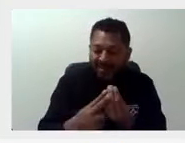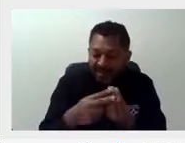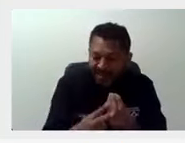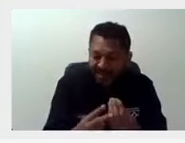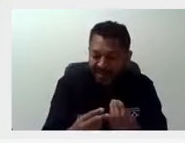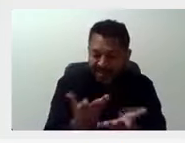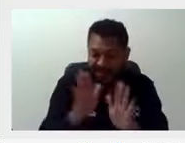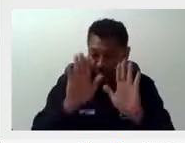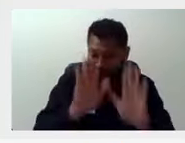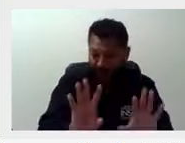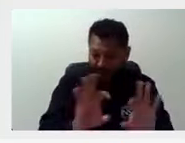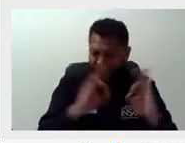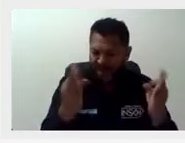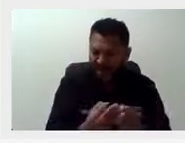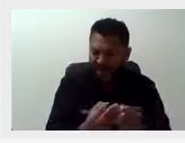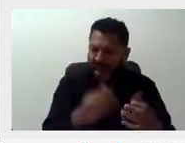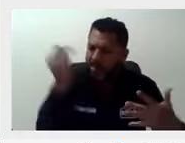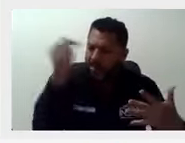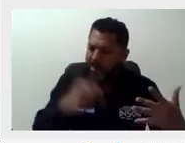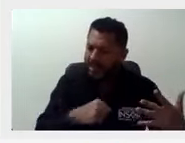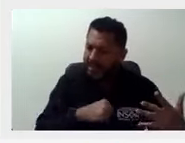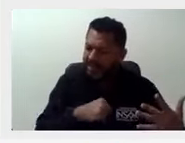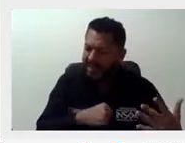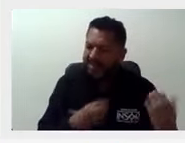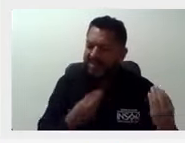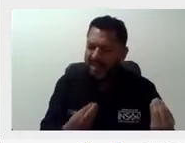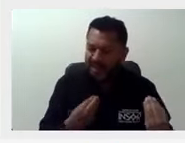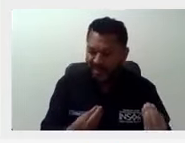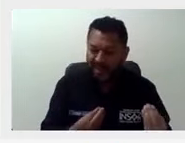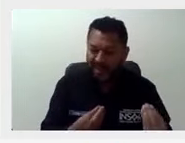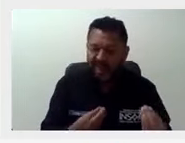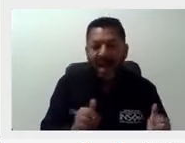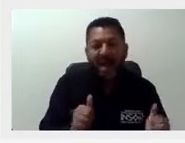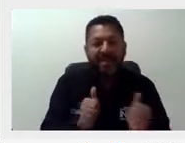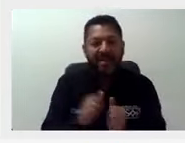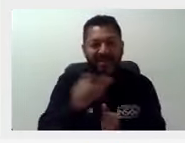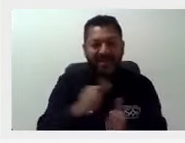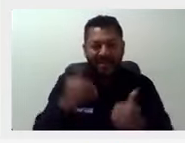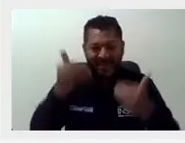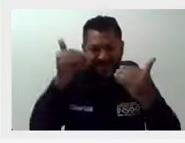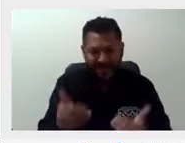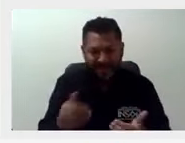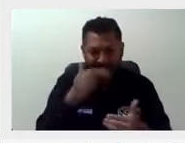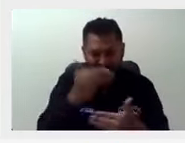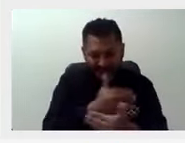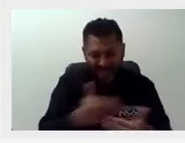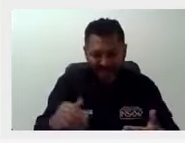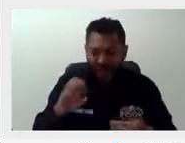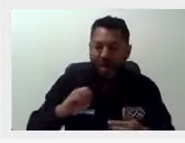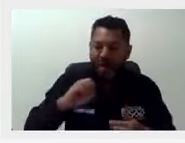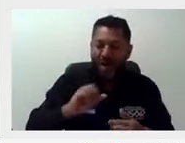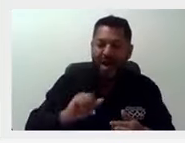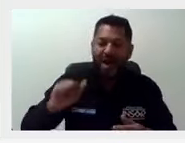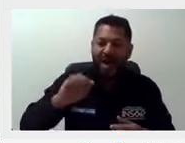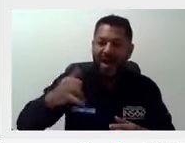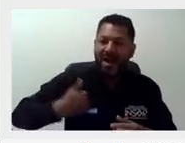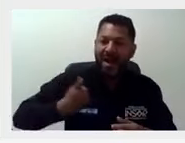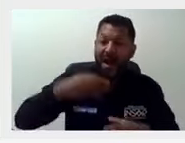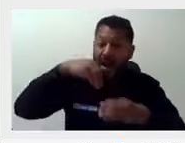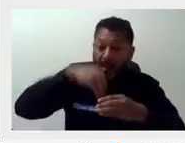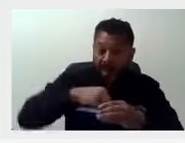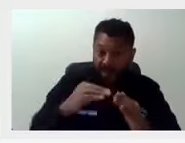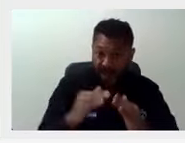familia para acompañar a la población con discapacidad, a los niños, niñas, adolescentes que están en casa en este momento, entendiendo